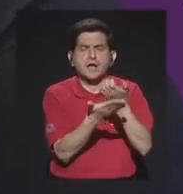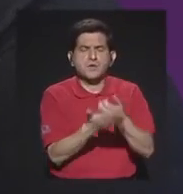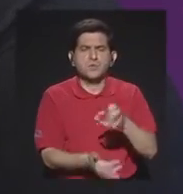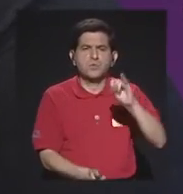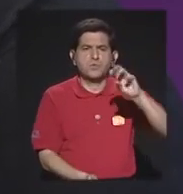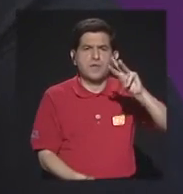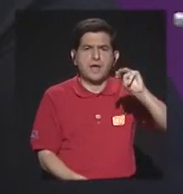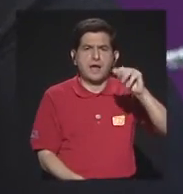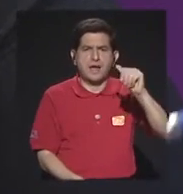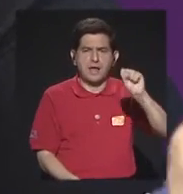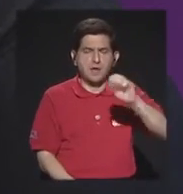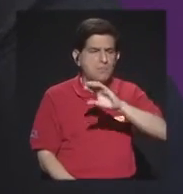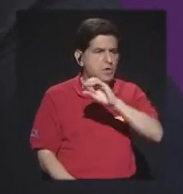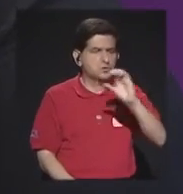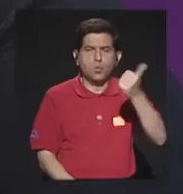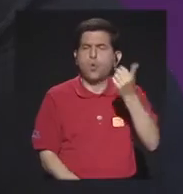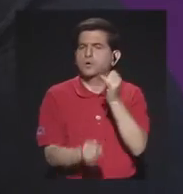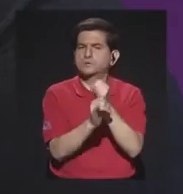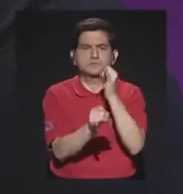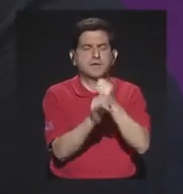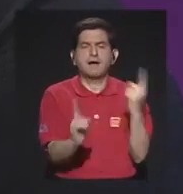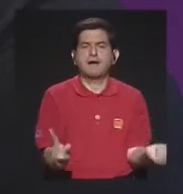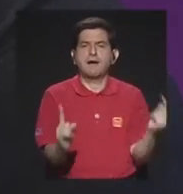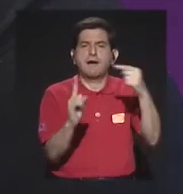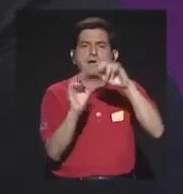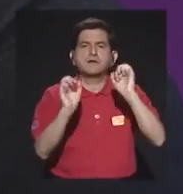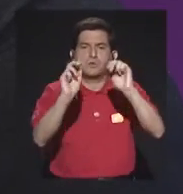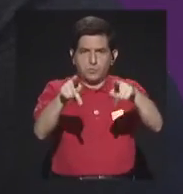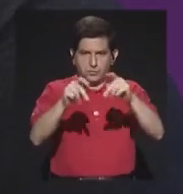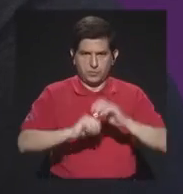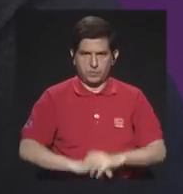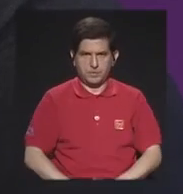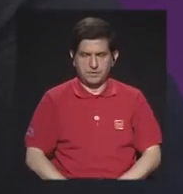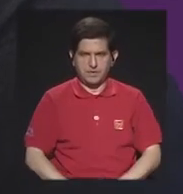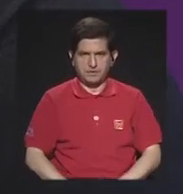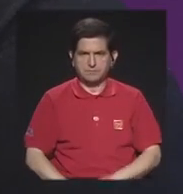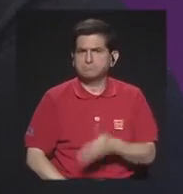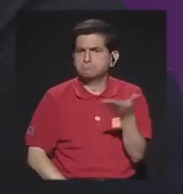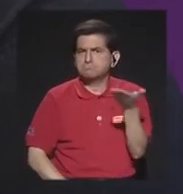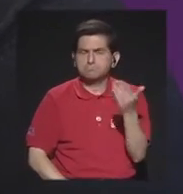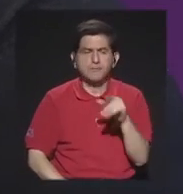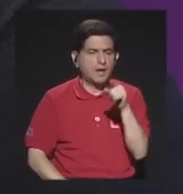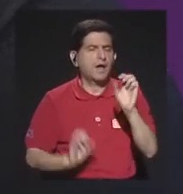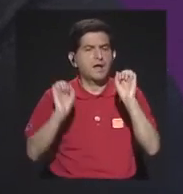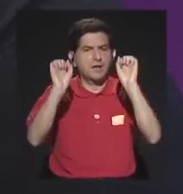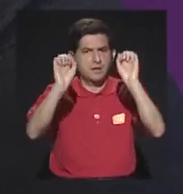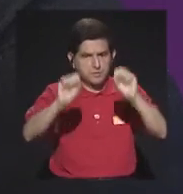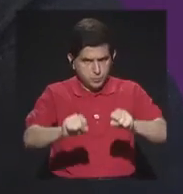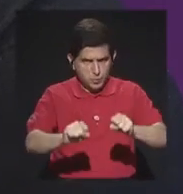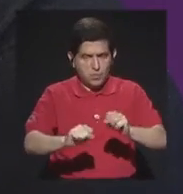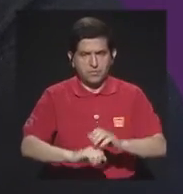vía otras instituciones, hasta la posibilidad de que se les brinde